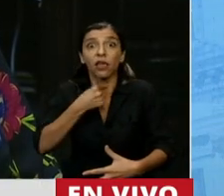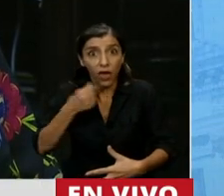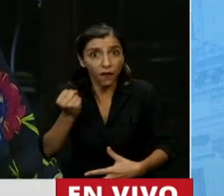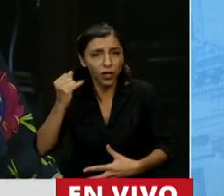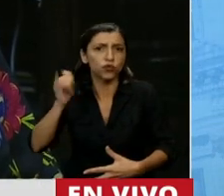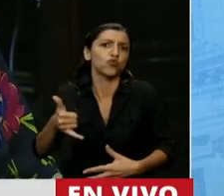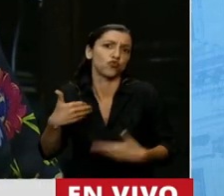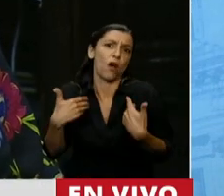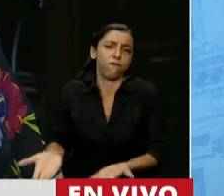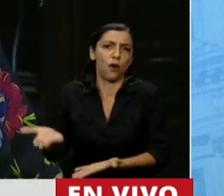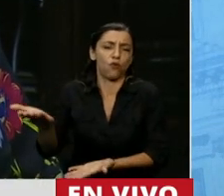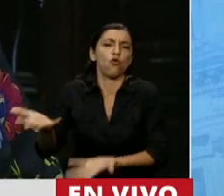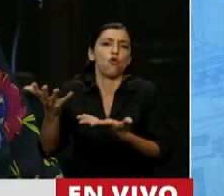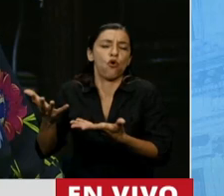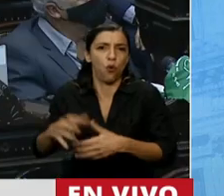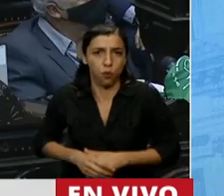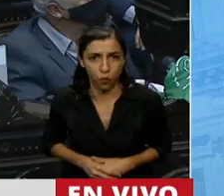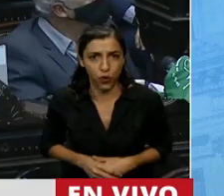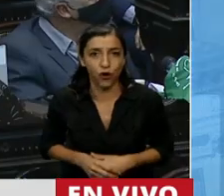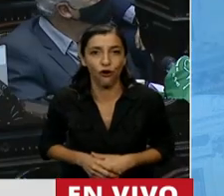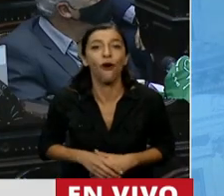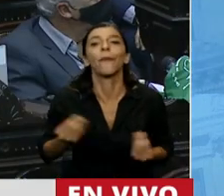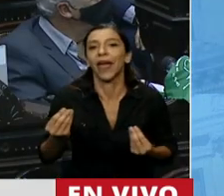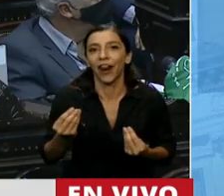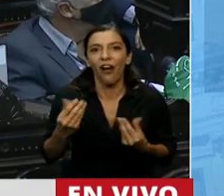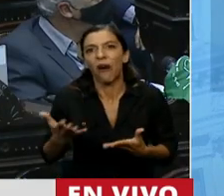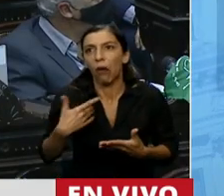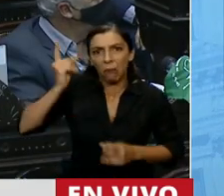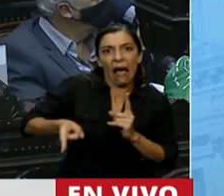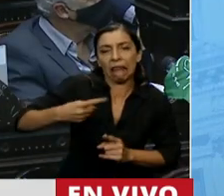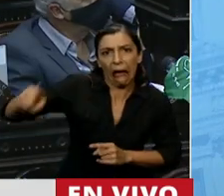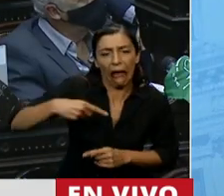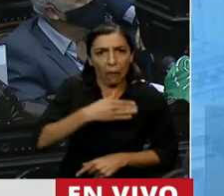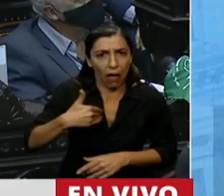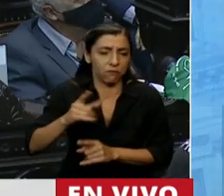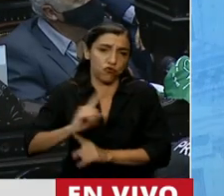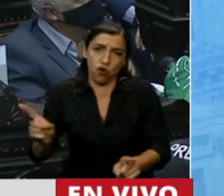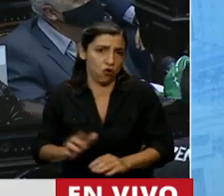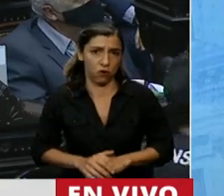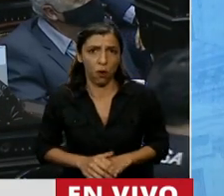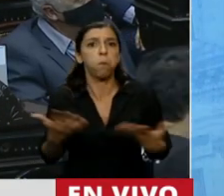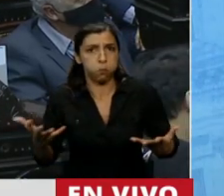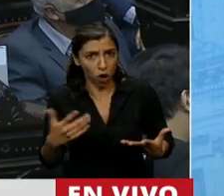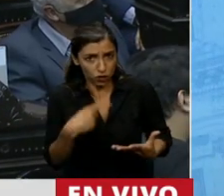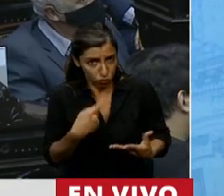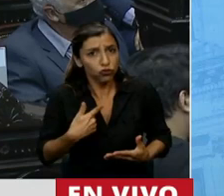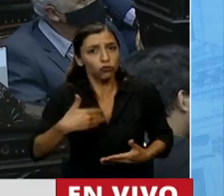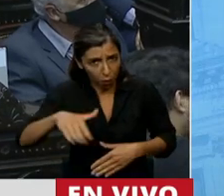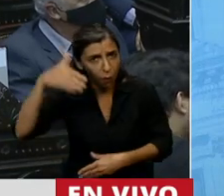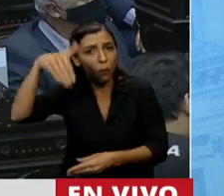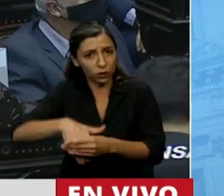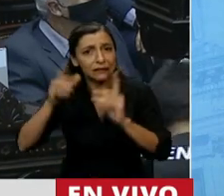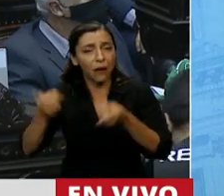favor de eso. Por eso también vamos a aprobar hoy mismo la ley de los 1000 días, que haga que